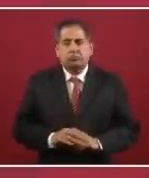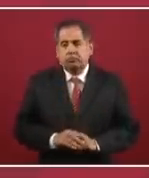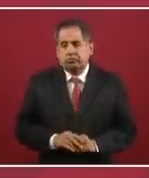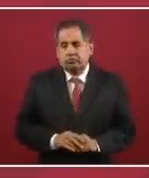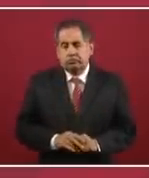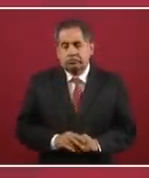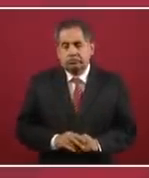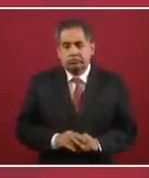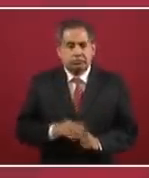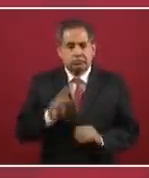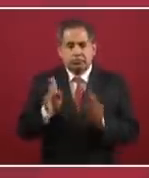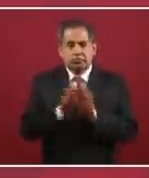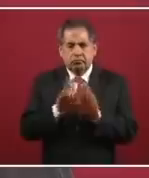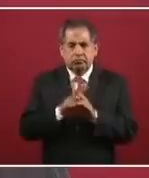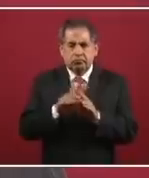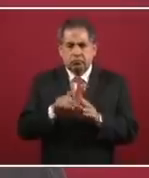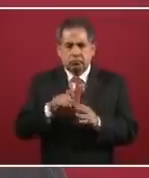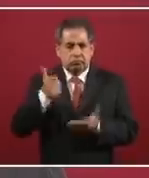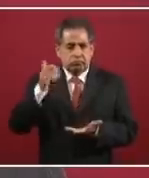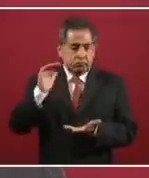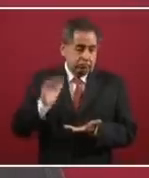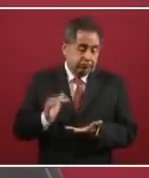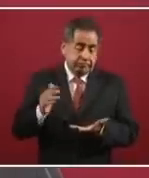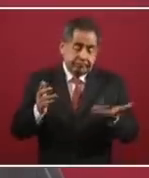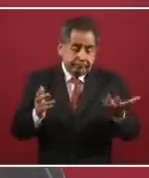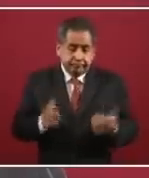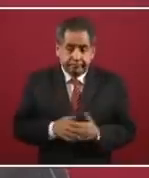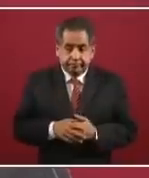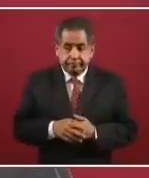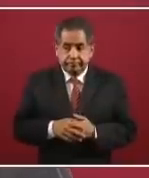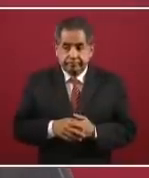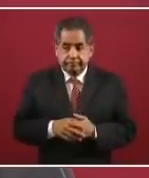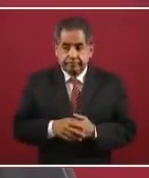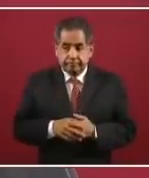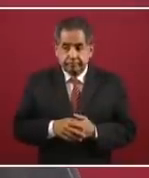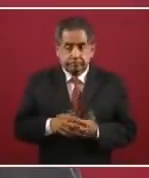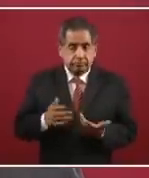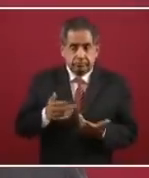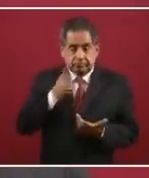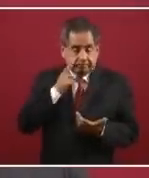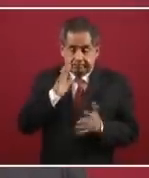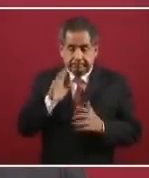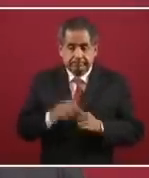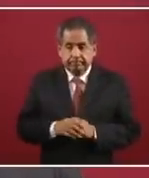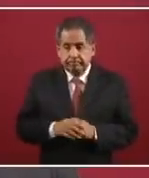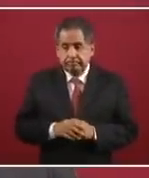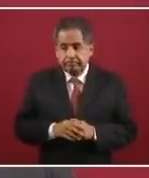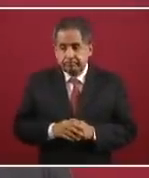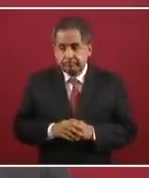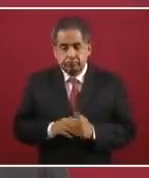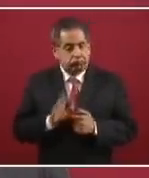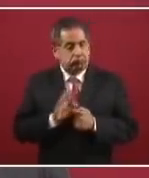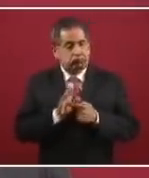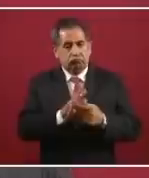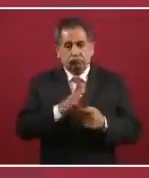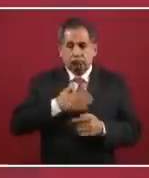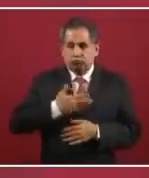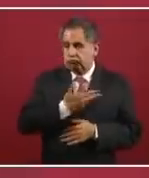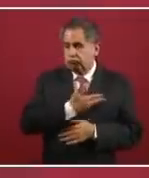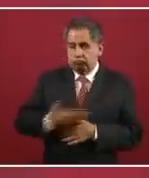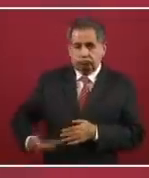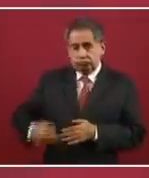Si se trata de la baja, pues de que vienen a la baja los presupuestos, pues yo pongo el ejemplo de la